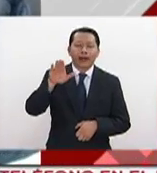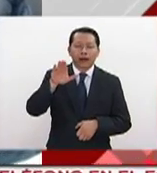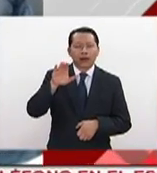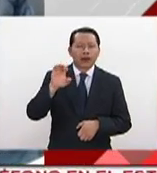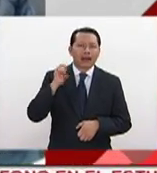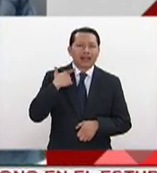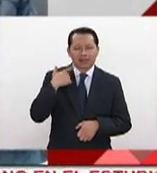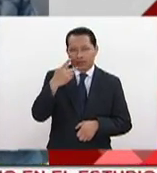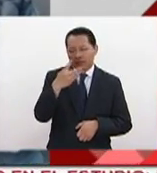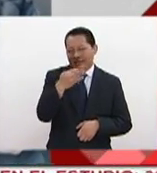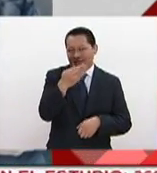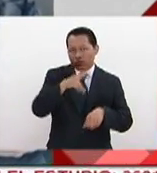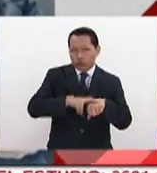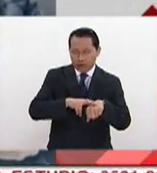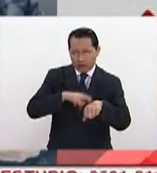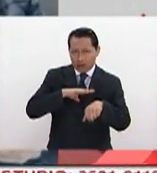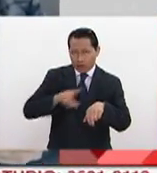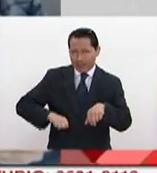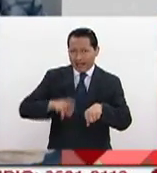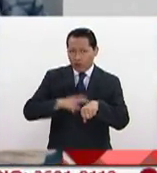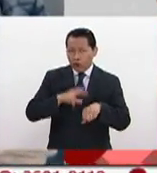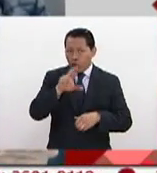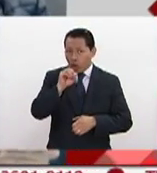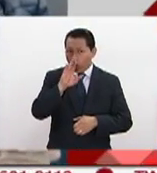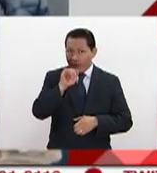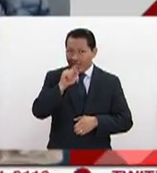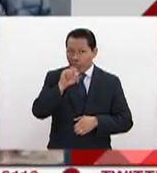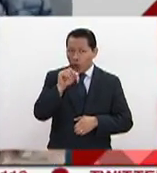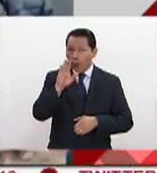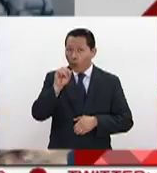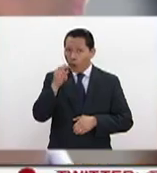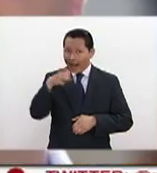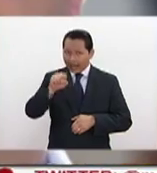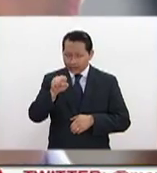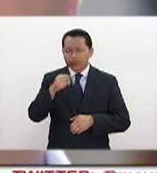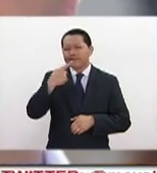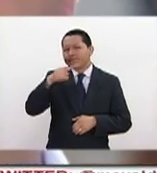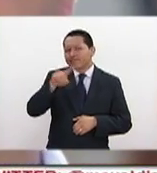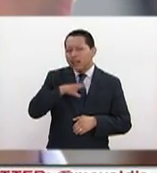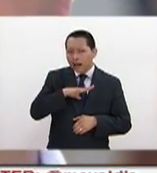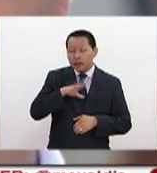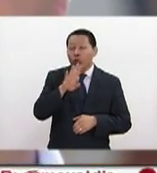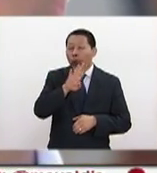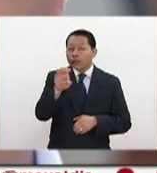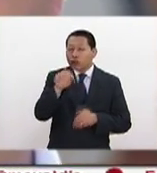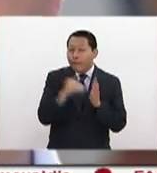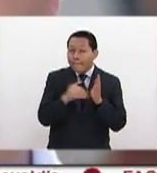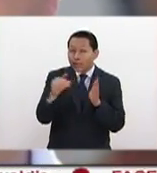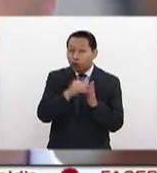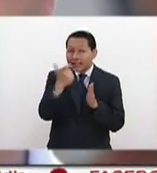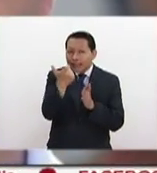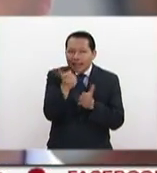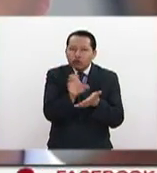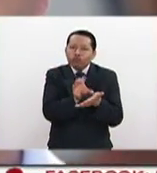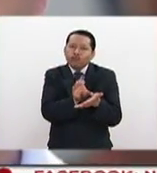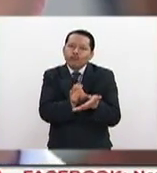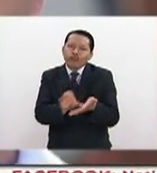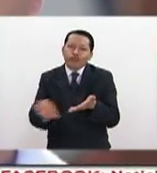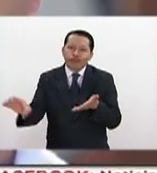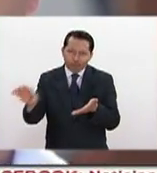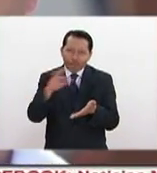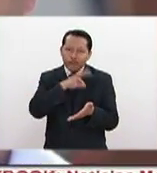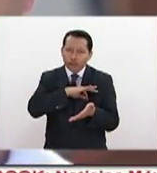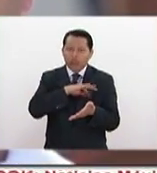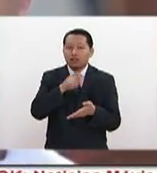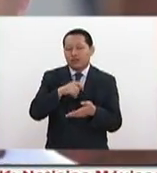ex tesorero del exgobernador Roberto Borge. Es acusado de un presunto desvío por 400 millones de pesos nada